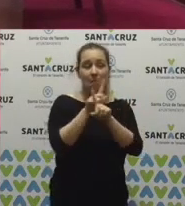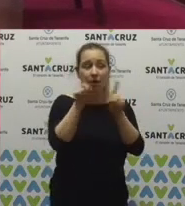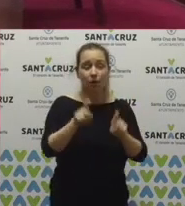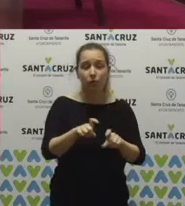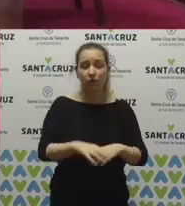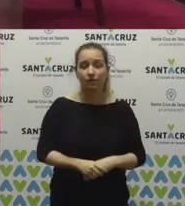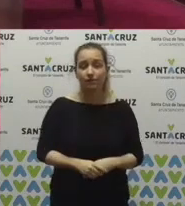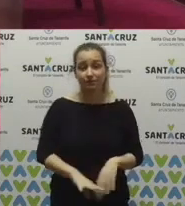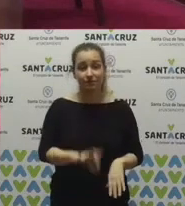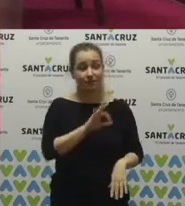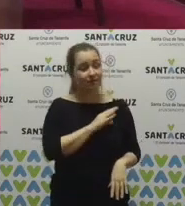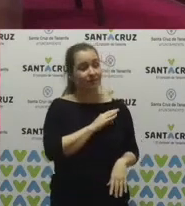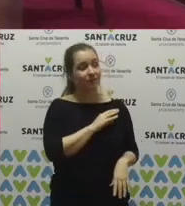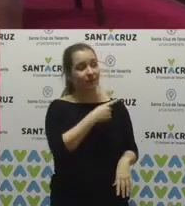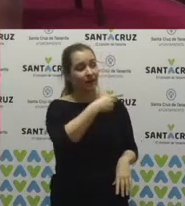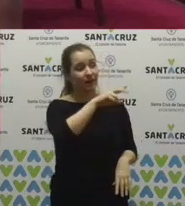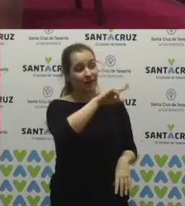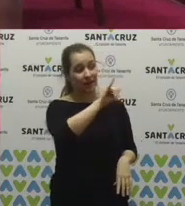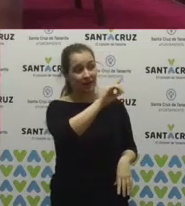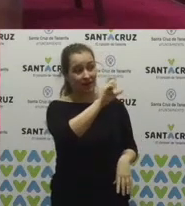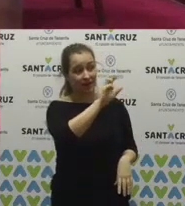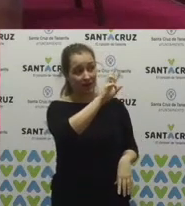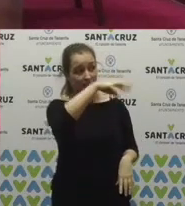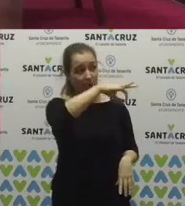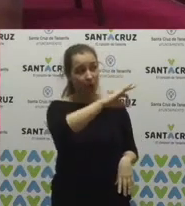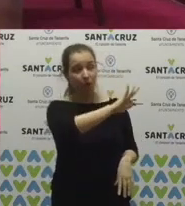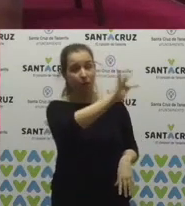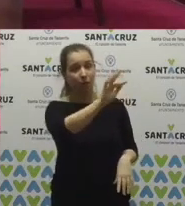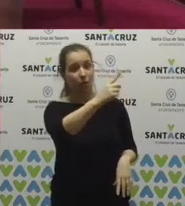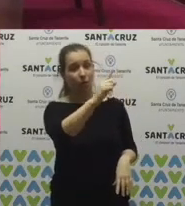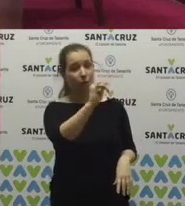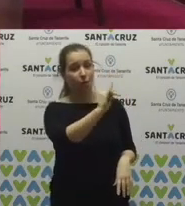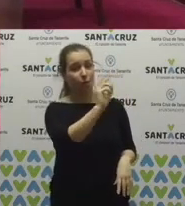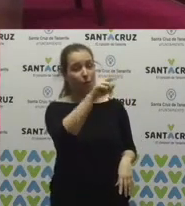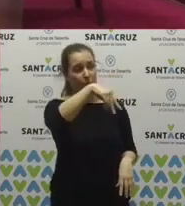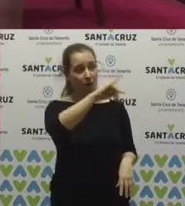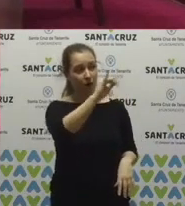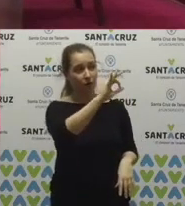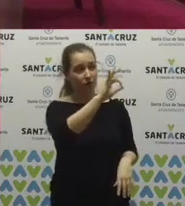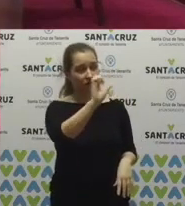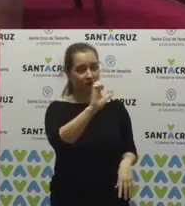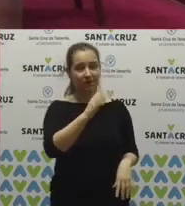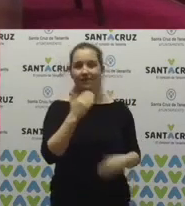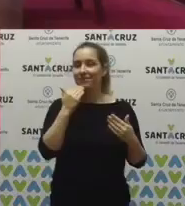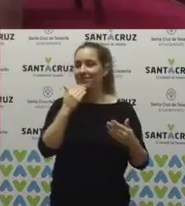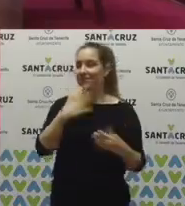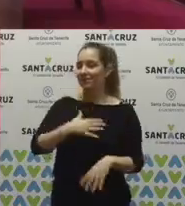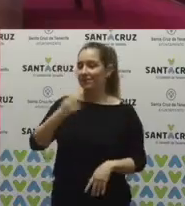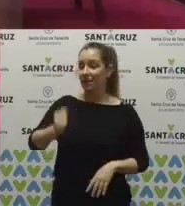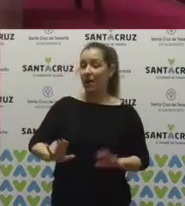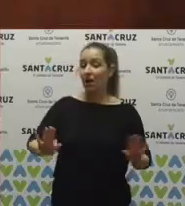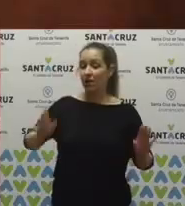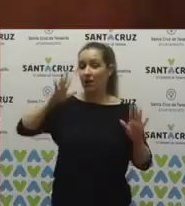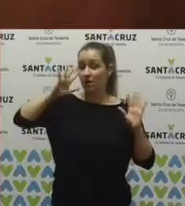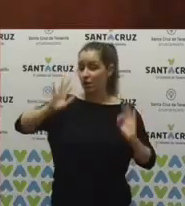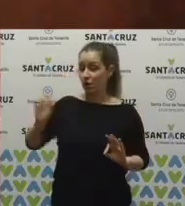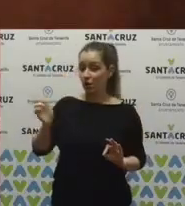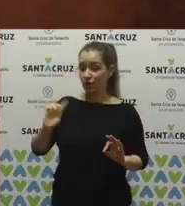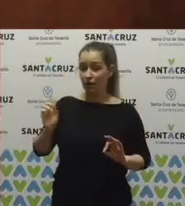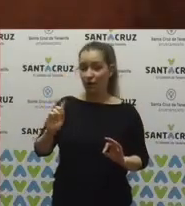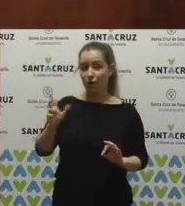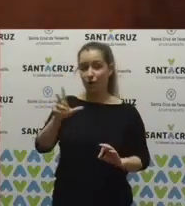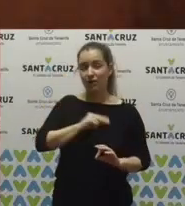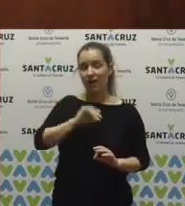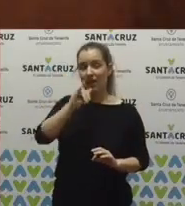don guillermo los juegos gracias alcaldesa bueno aunque usted no lo crea relacionarse ha respondido